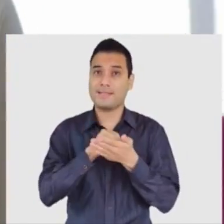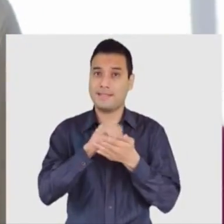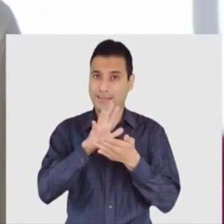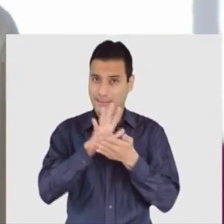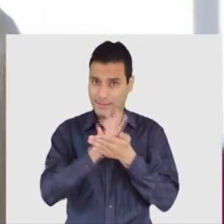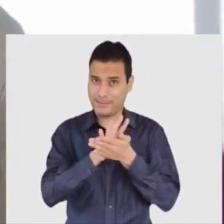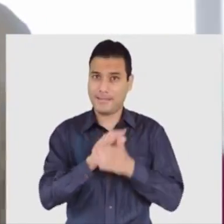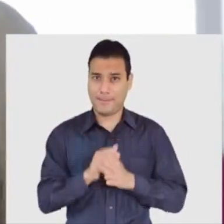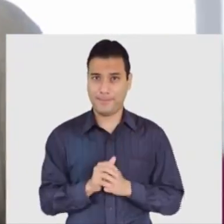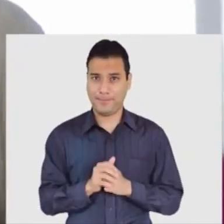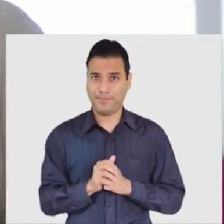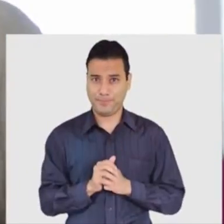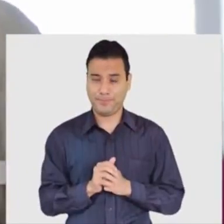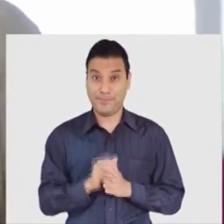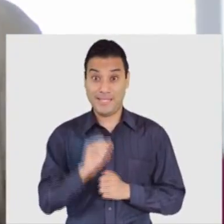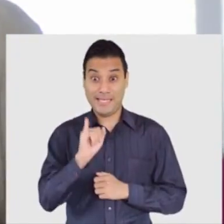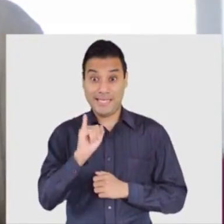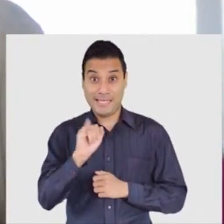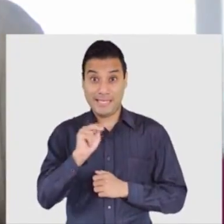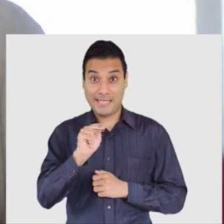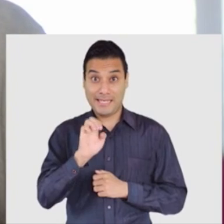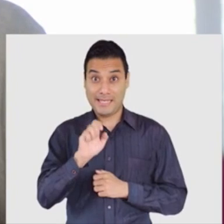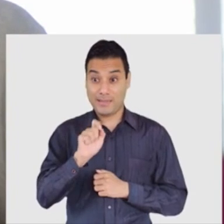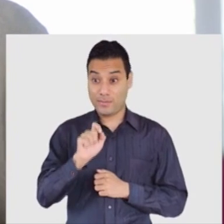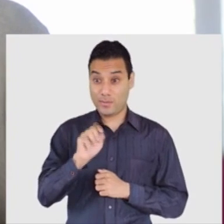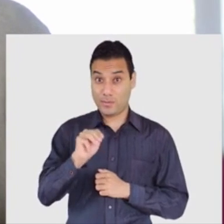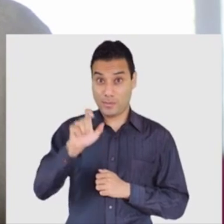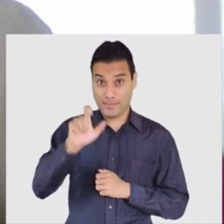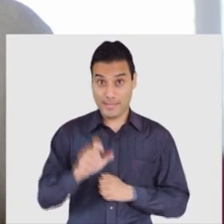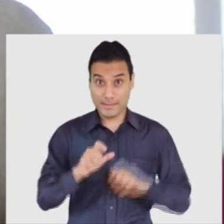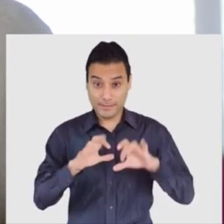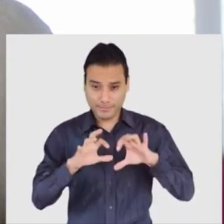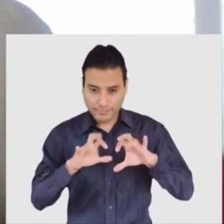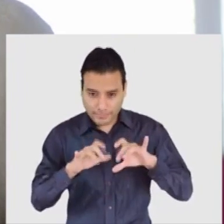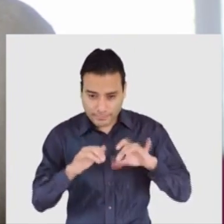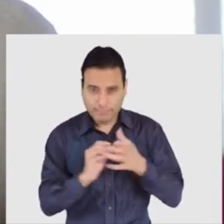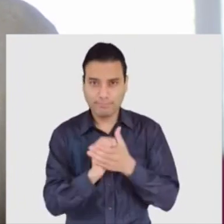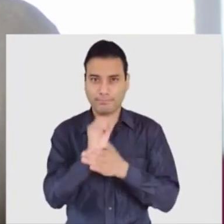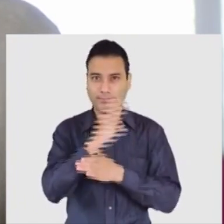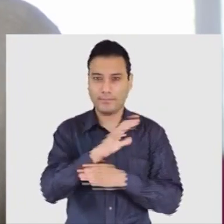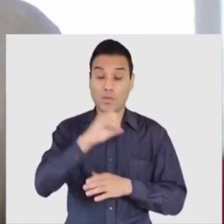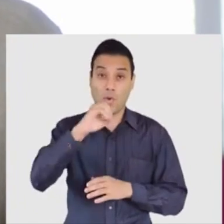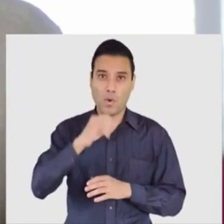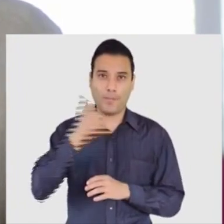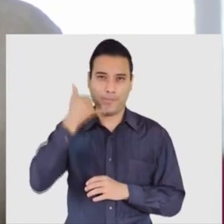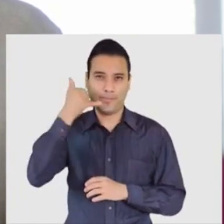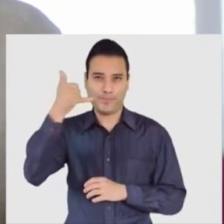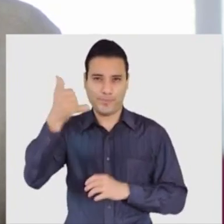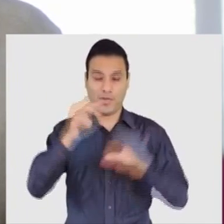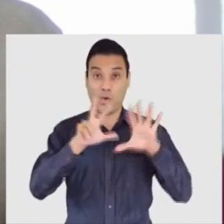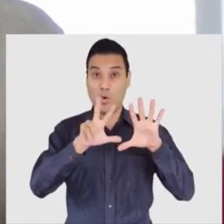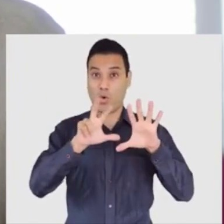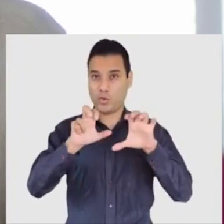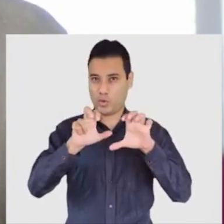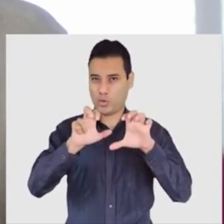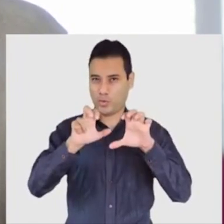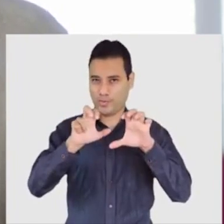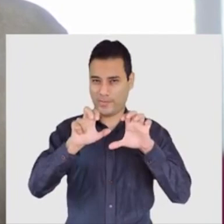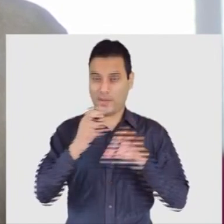horas. Para mayor información se puede consultar la página de internet INE.MEX o al